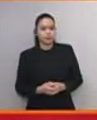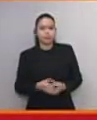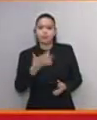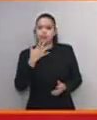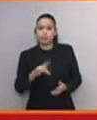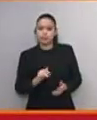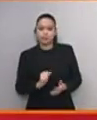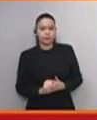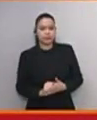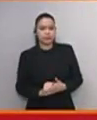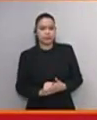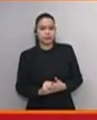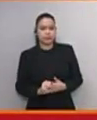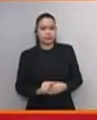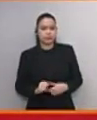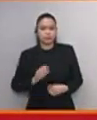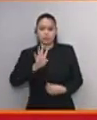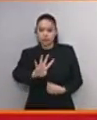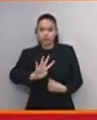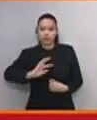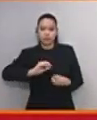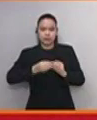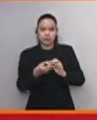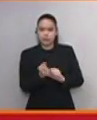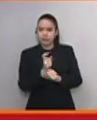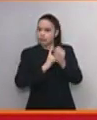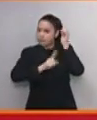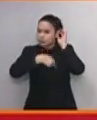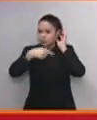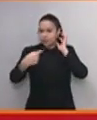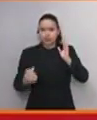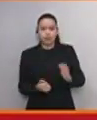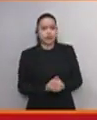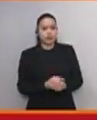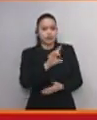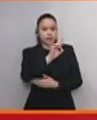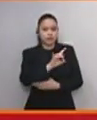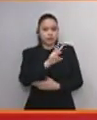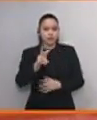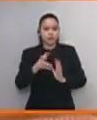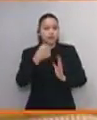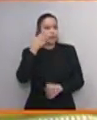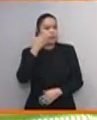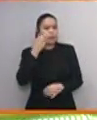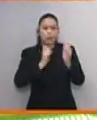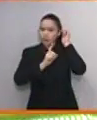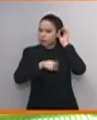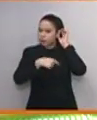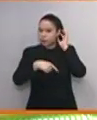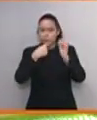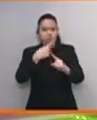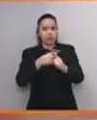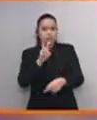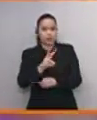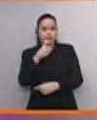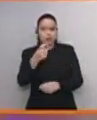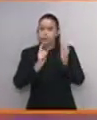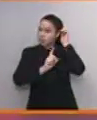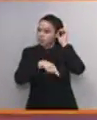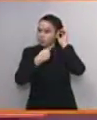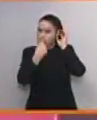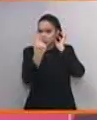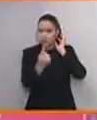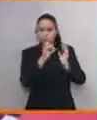Suerte porque este es el 4. Reitero el número ganador para la diaria 82 escuela, para Multi-X 2X y para más